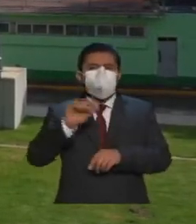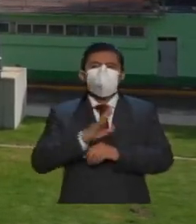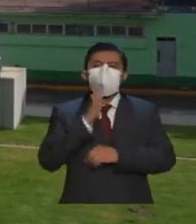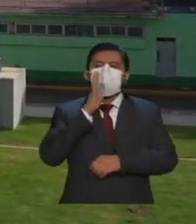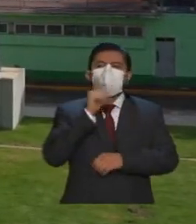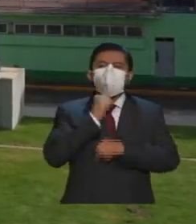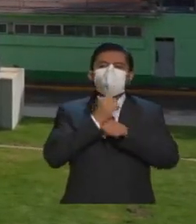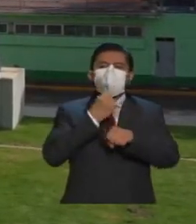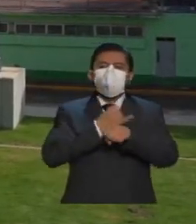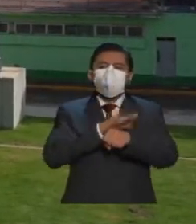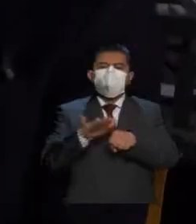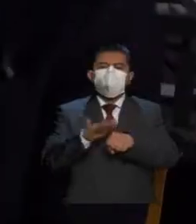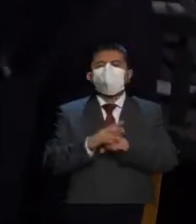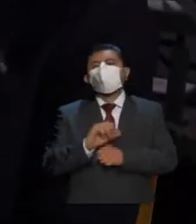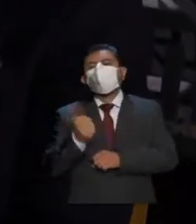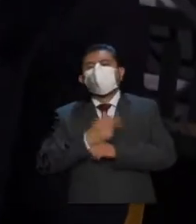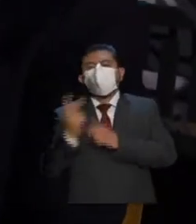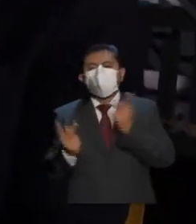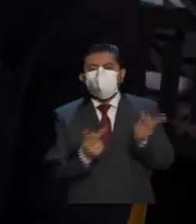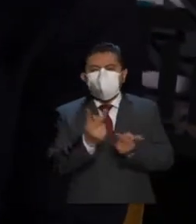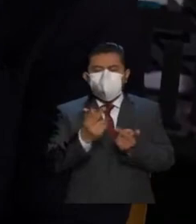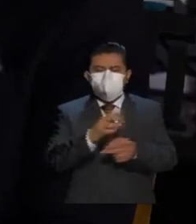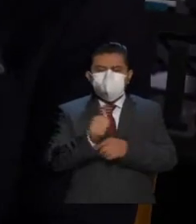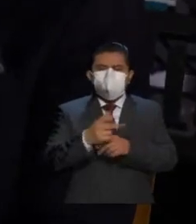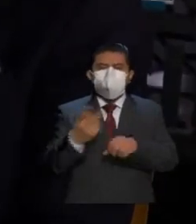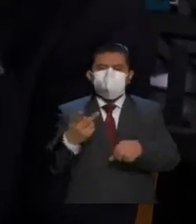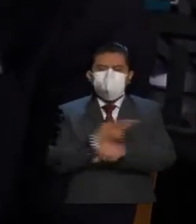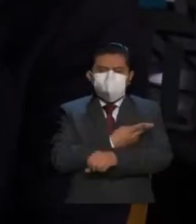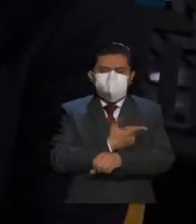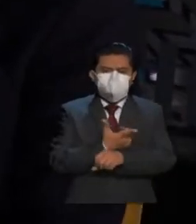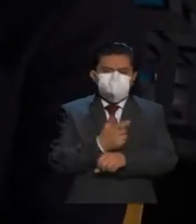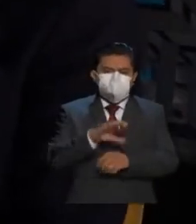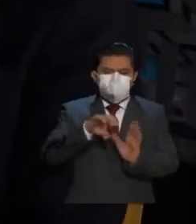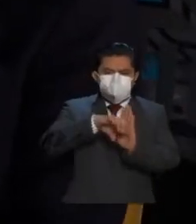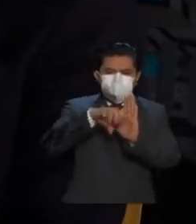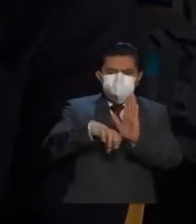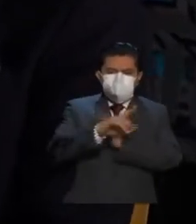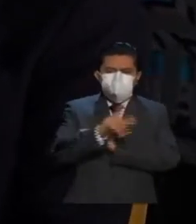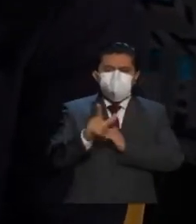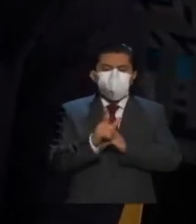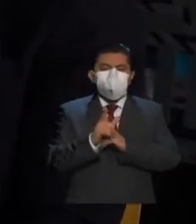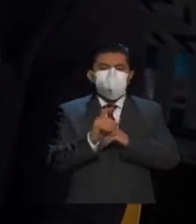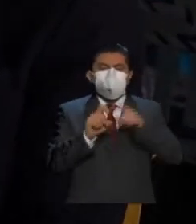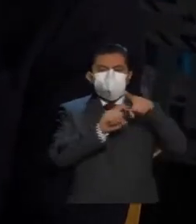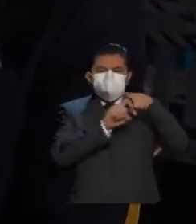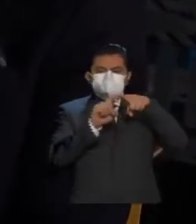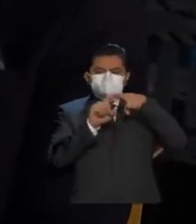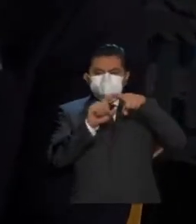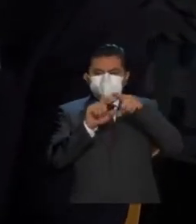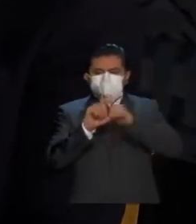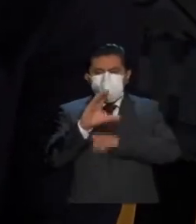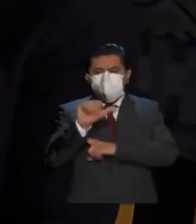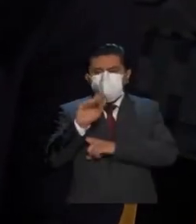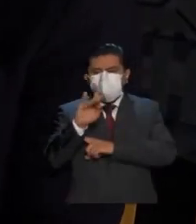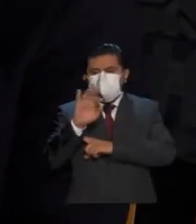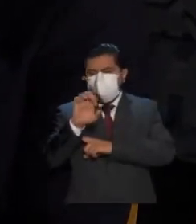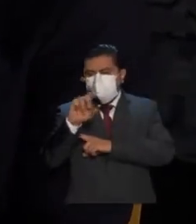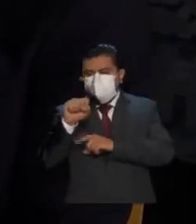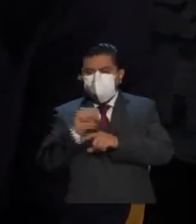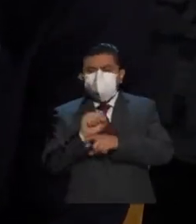Otra pregunta es, ¿y qué pasa si se desliza o si no puede frenar? ¿Es esto